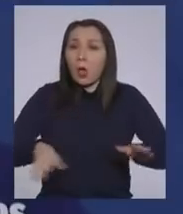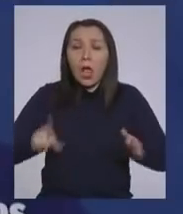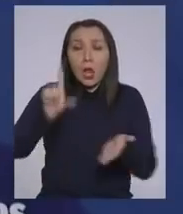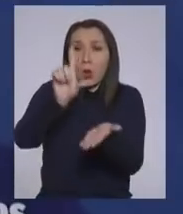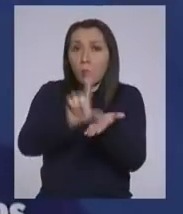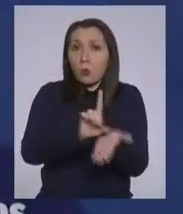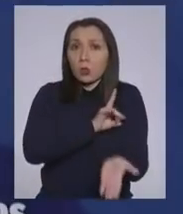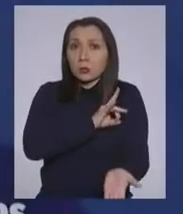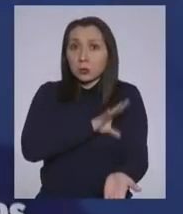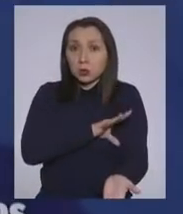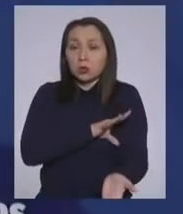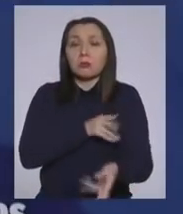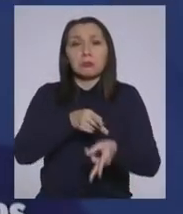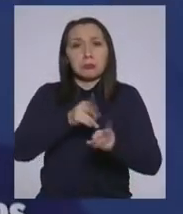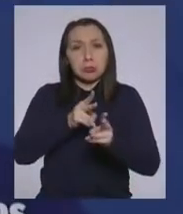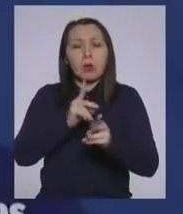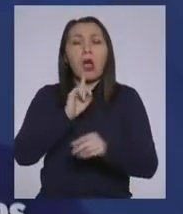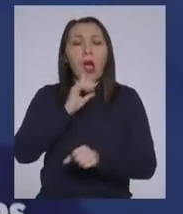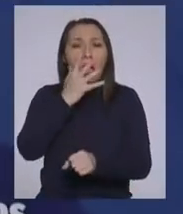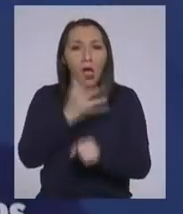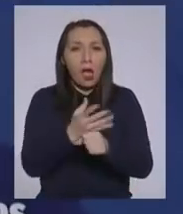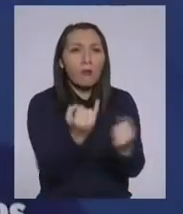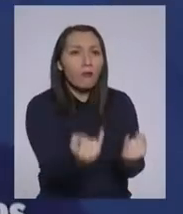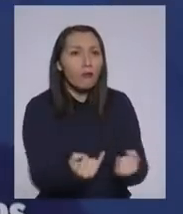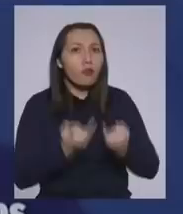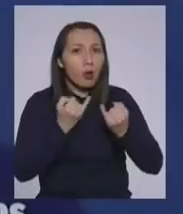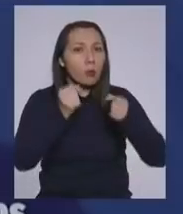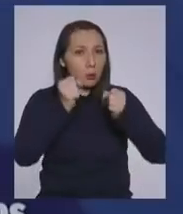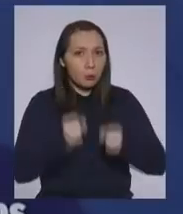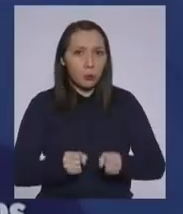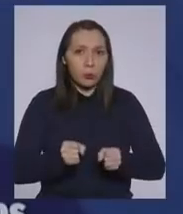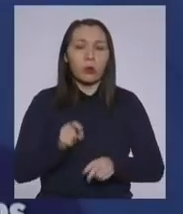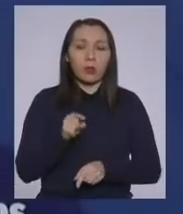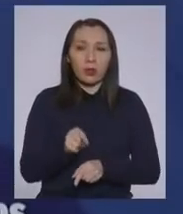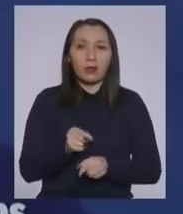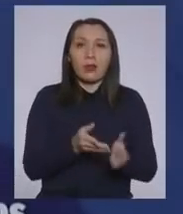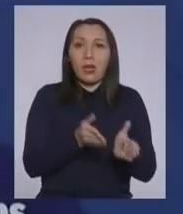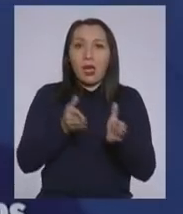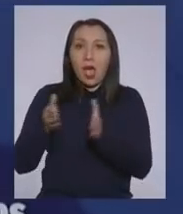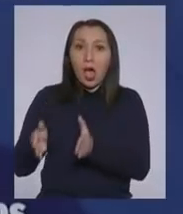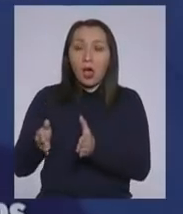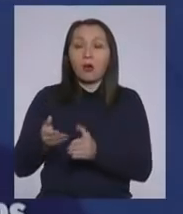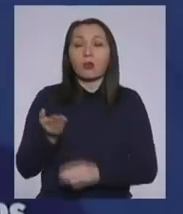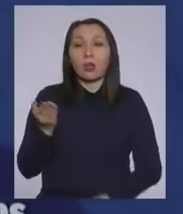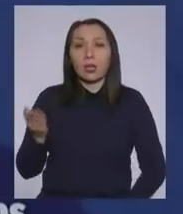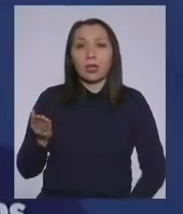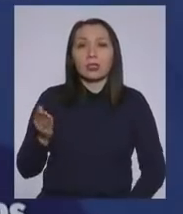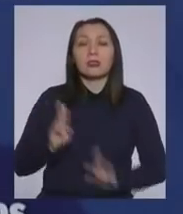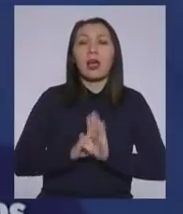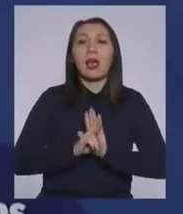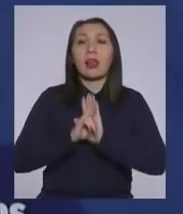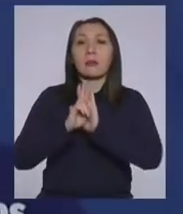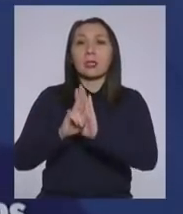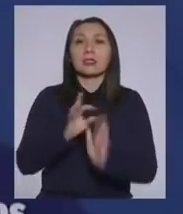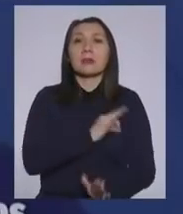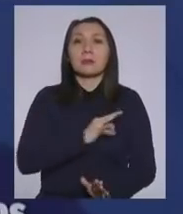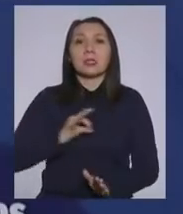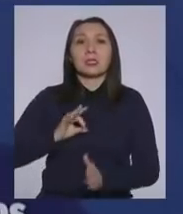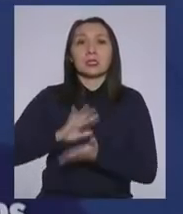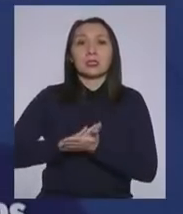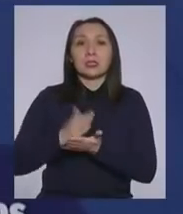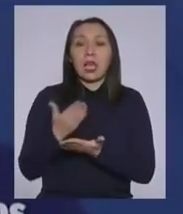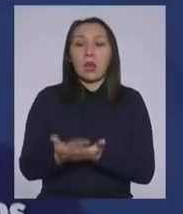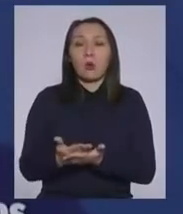de Chile tiene y va a tener acceso a esta información. A continuación, le cedo la palabra al representante del Ministerio de